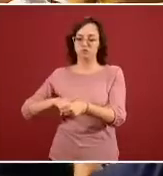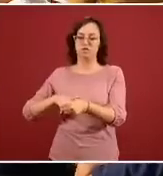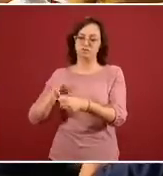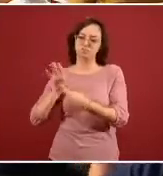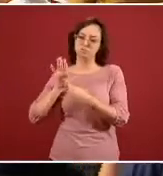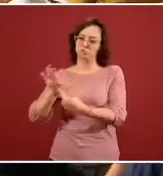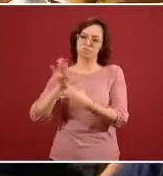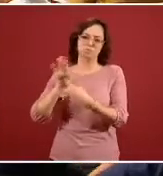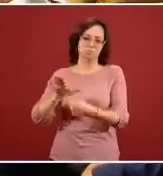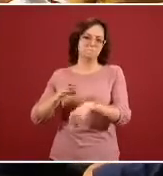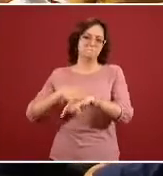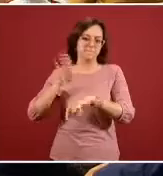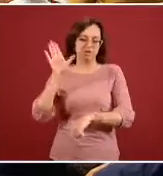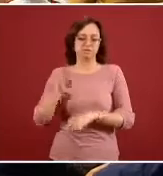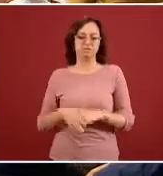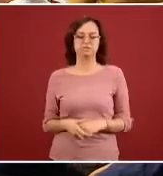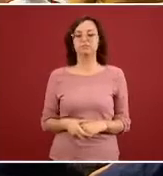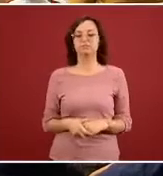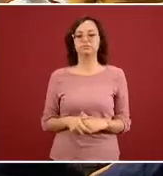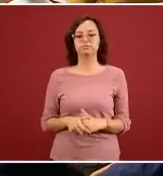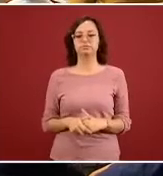representadas aquí. La siguiente.